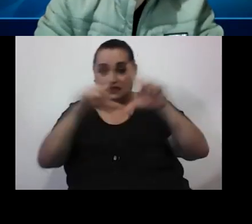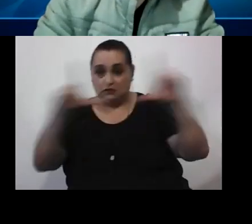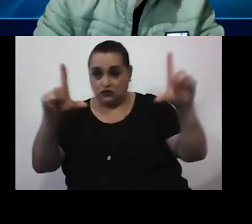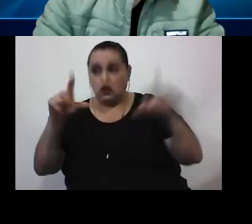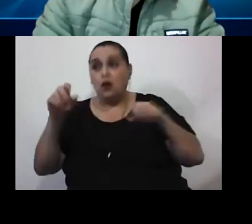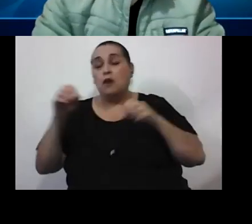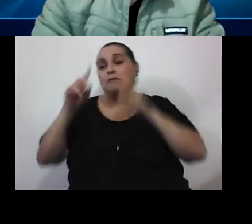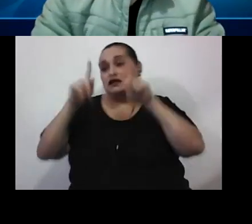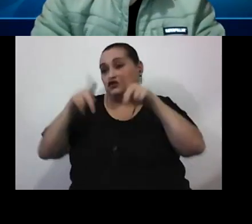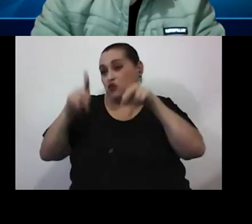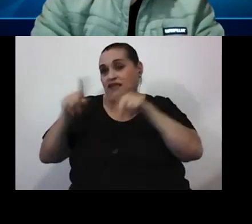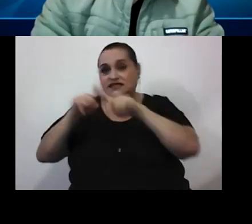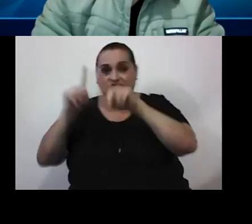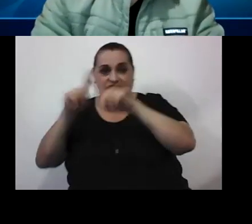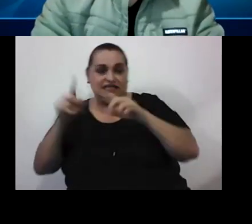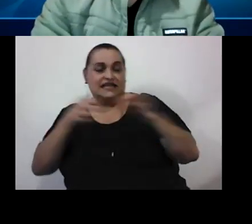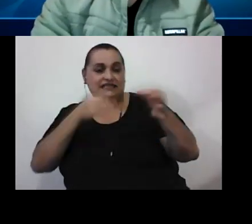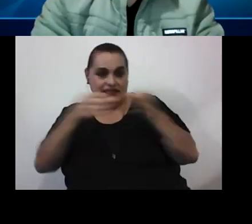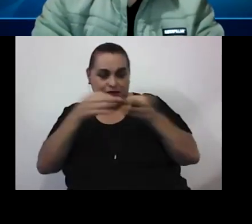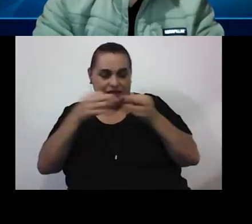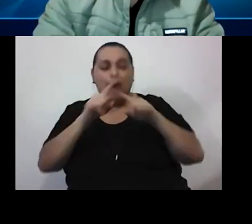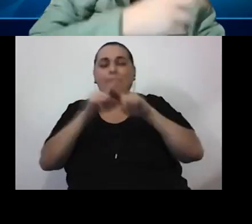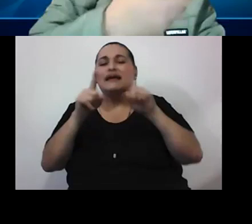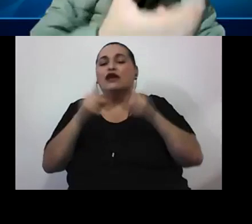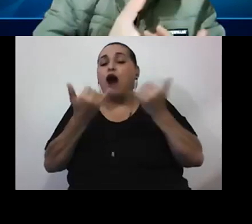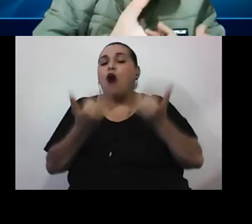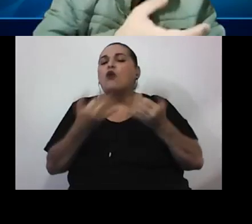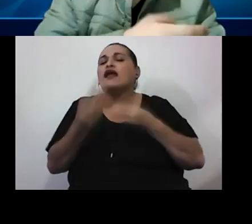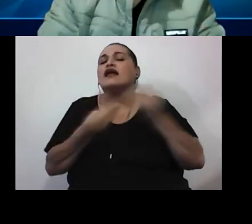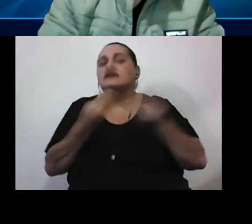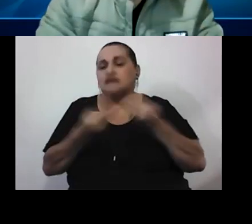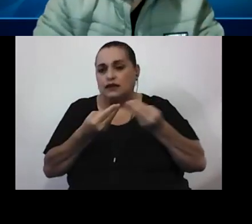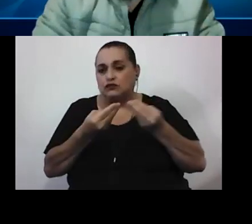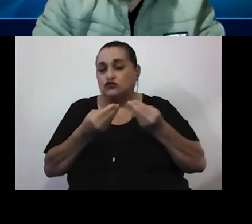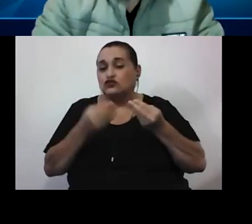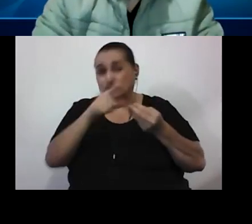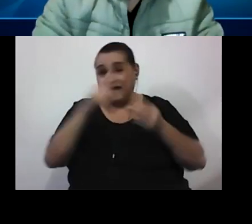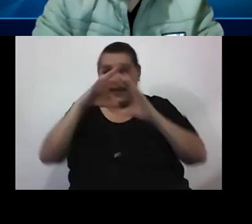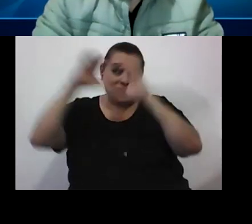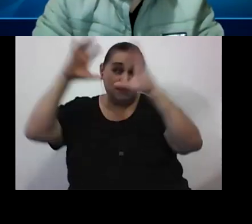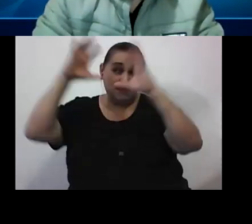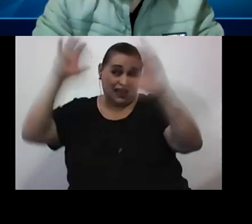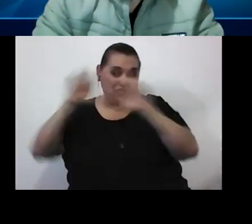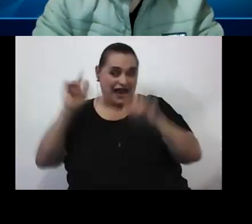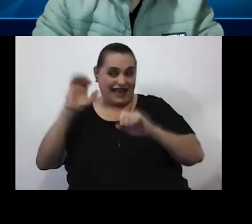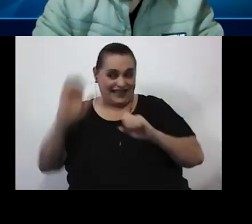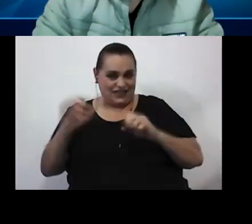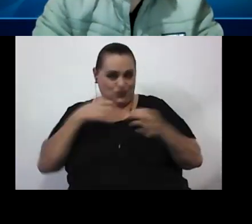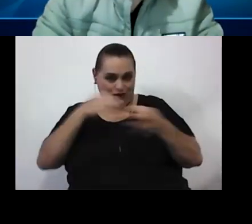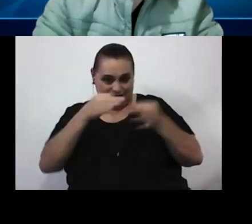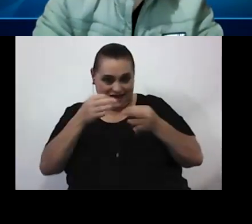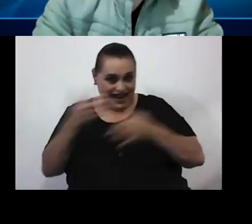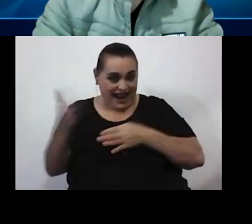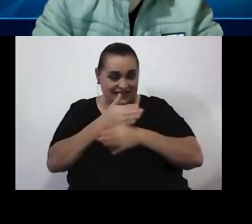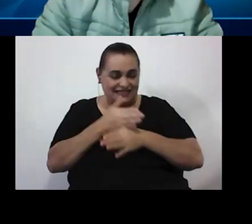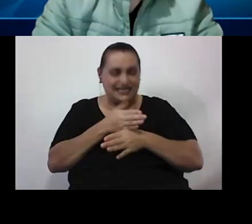inscritas. Pero lo siguiente sería, ante ese escenario, de ese ejemplo que acabamos de ver, hacer